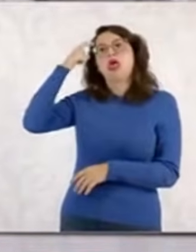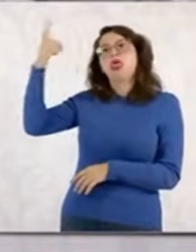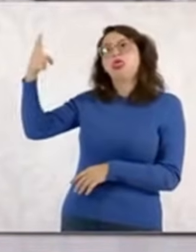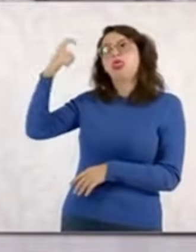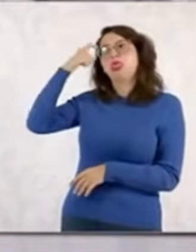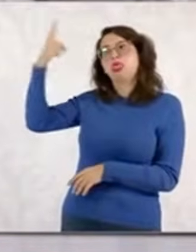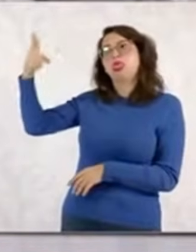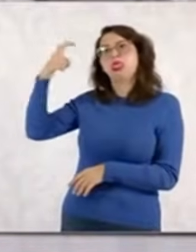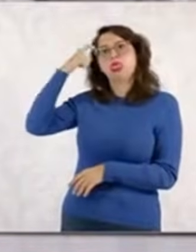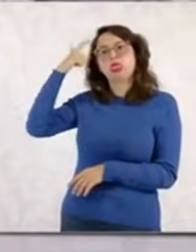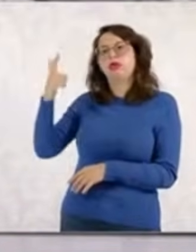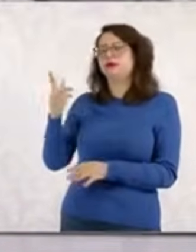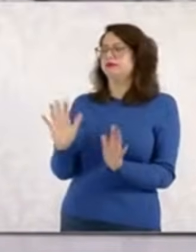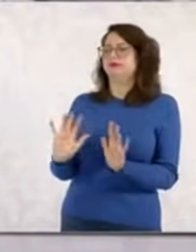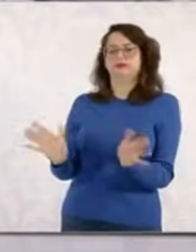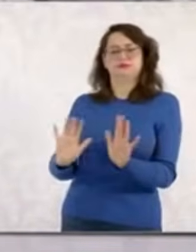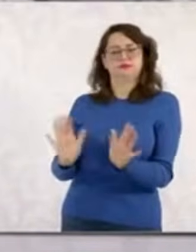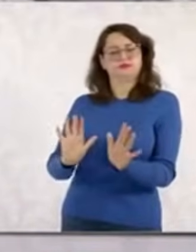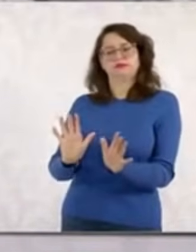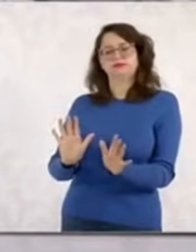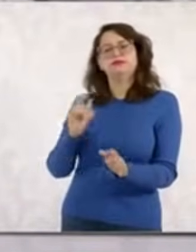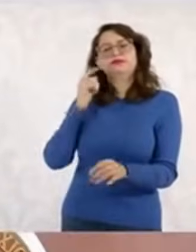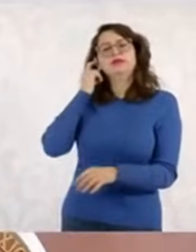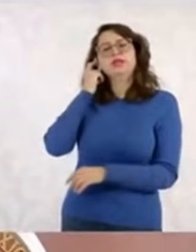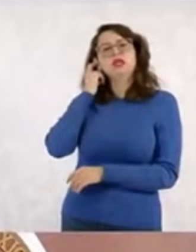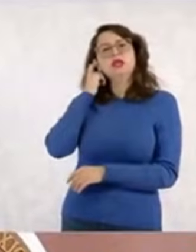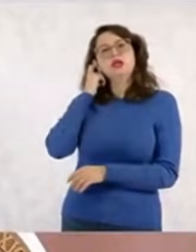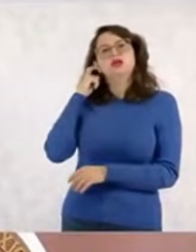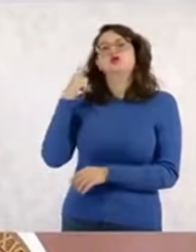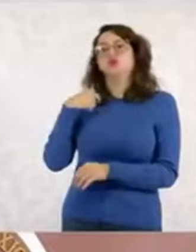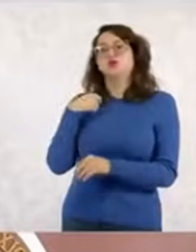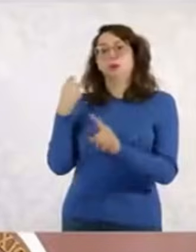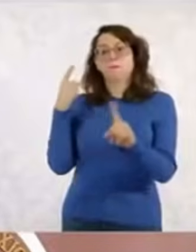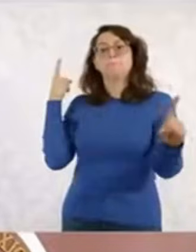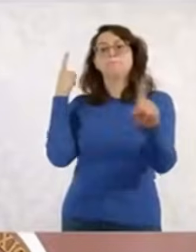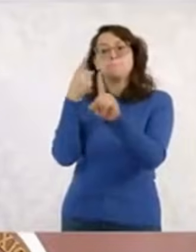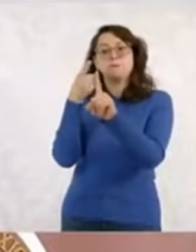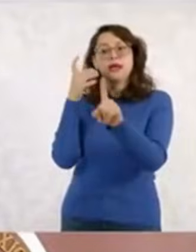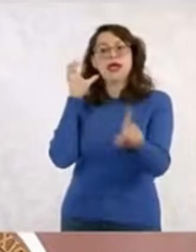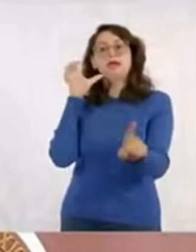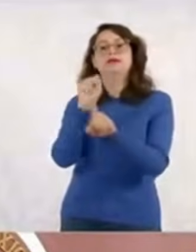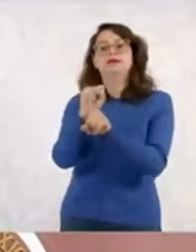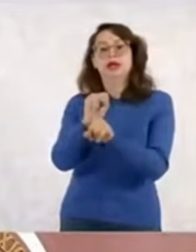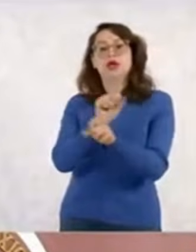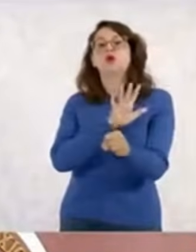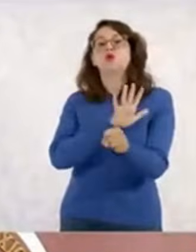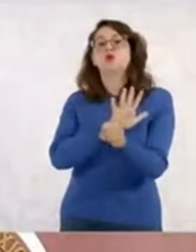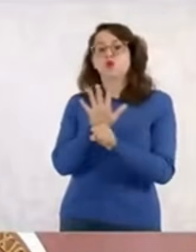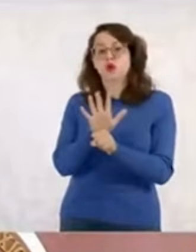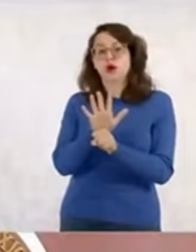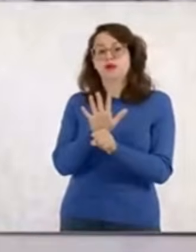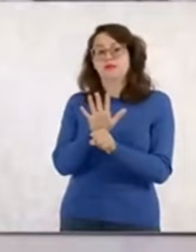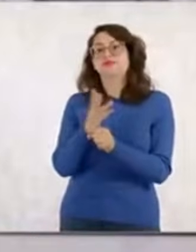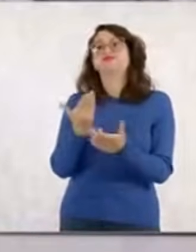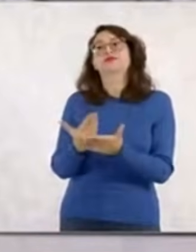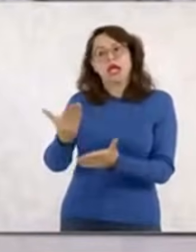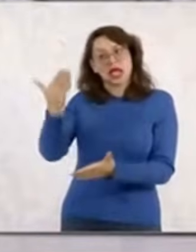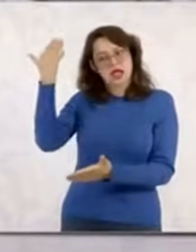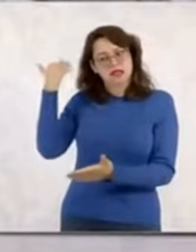Yo planteé como una meta Y esa meta la trabajé en su momento con